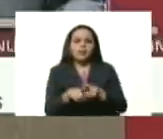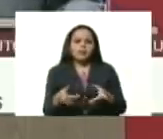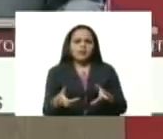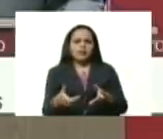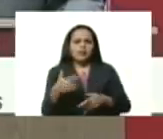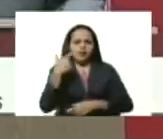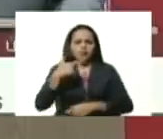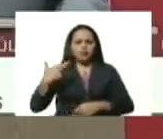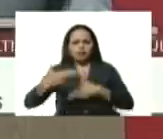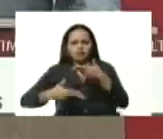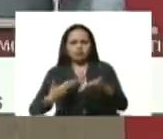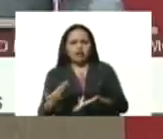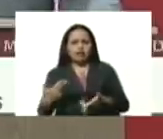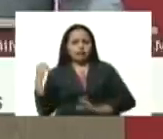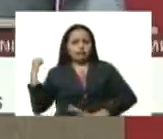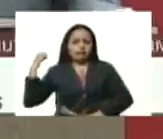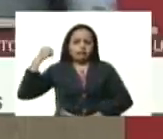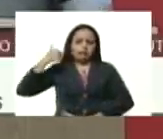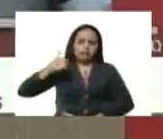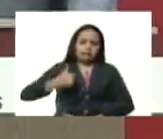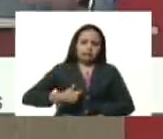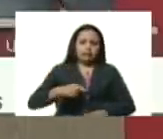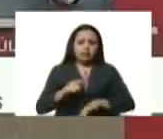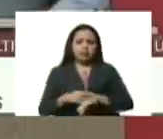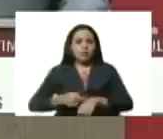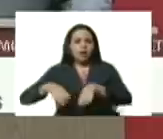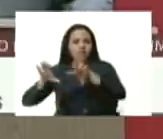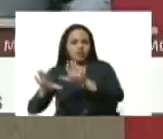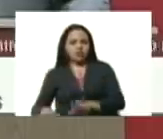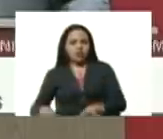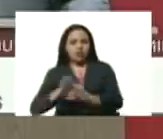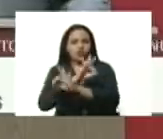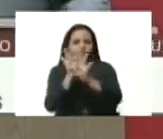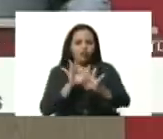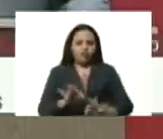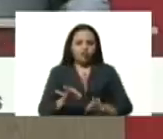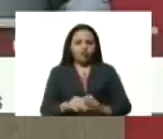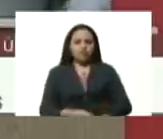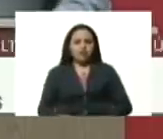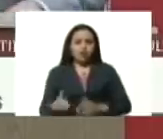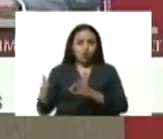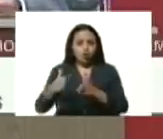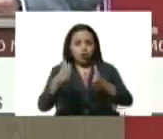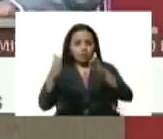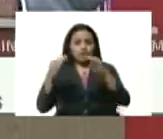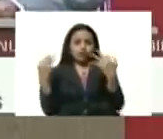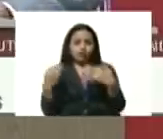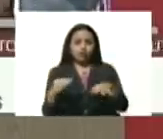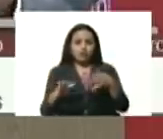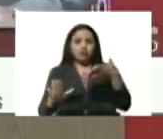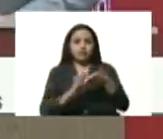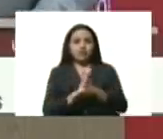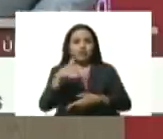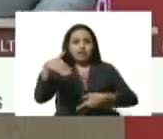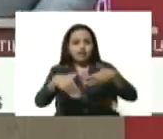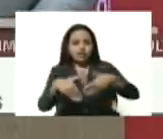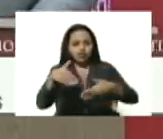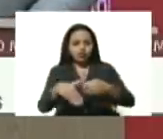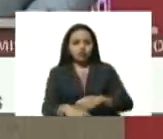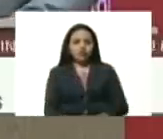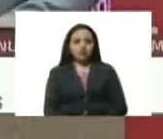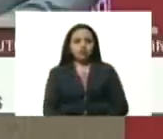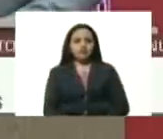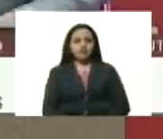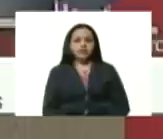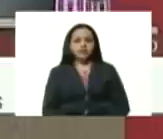hace tiempo abandonó las causas naturales, los cauces naturales del ejercicio político,